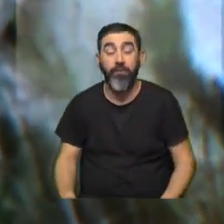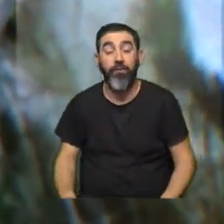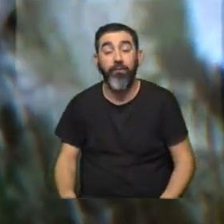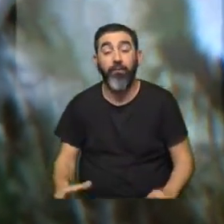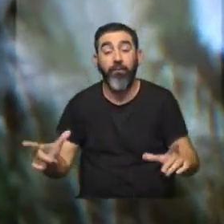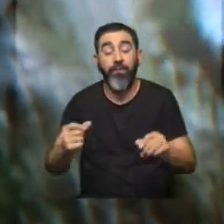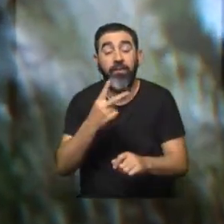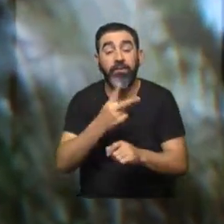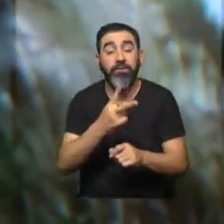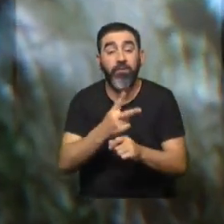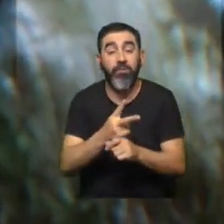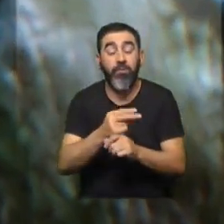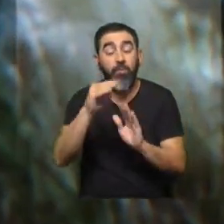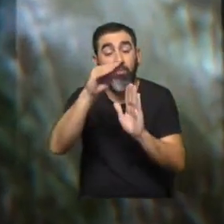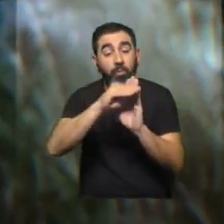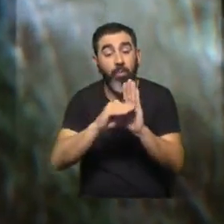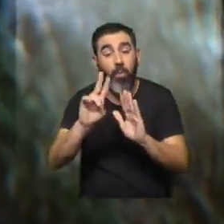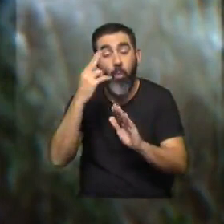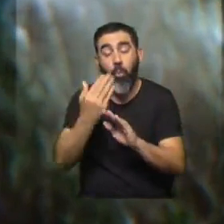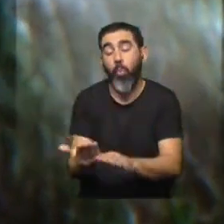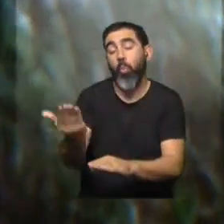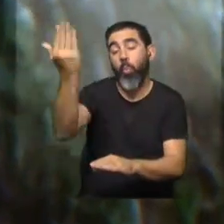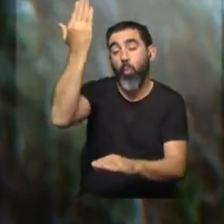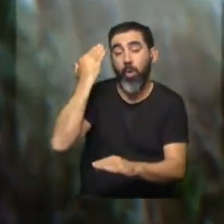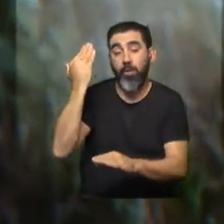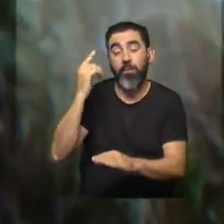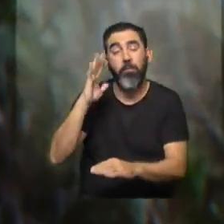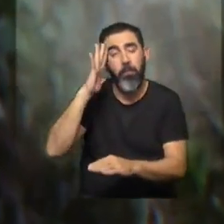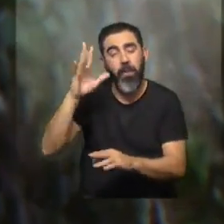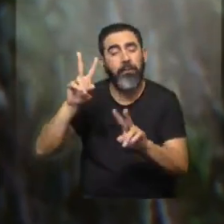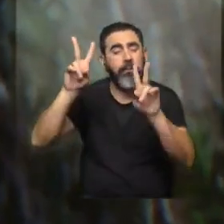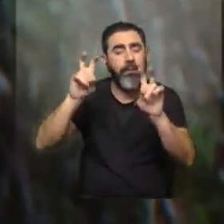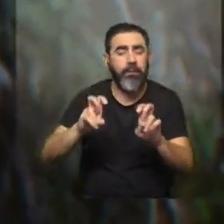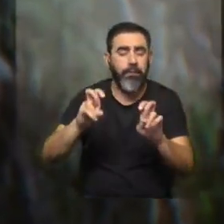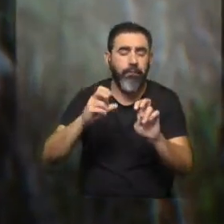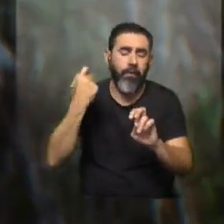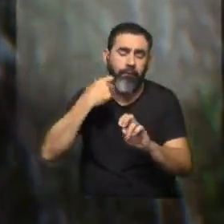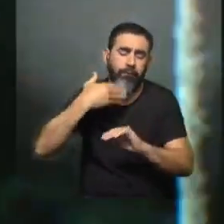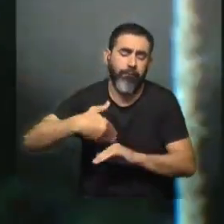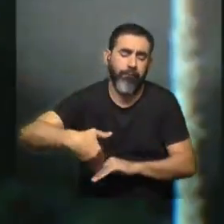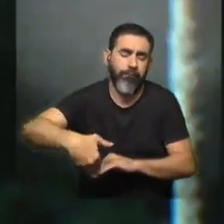este segundo programa de Uruguay Milenario y que uno piensa todos los temas que podemos traer,